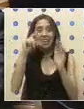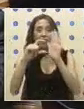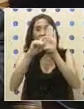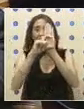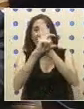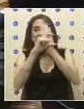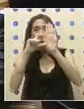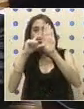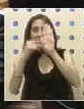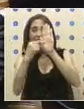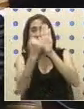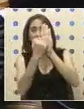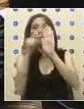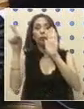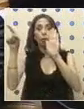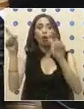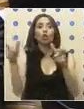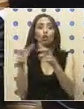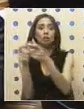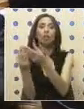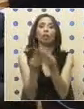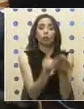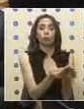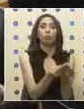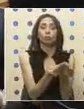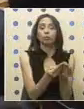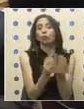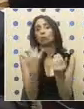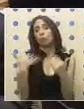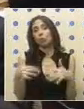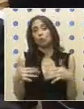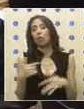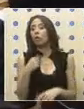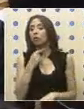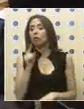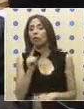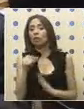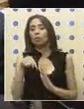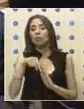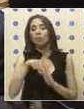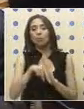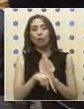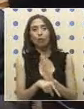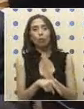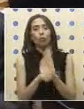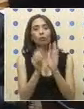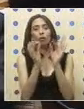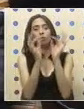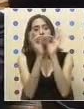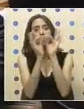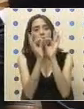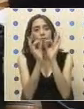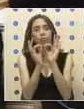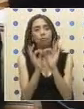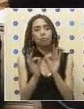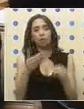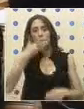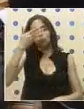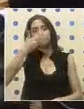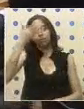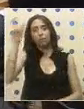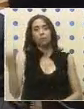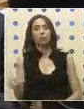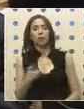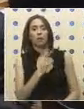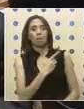que nos parece a nosotros de la máxima relevancia. Presidente, yo no quiero adondar en lo que ha sido el detallado, la detallada exposición que hizo el